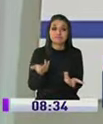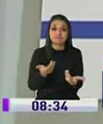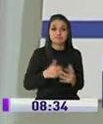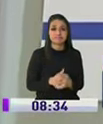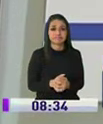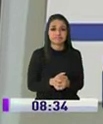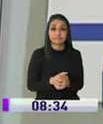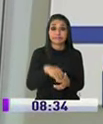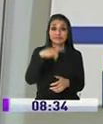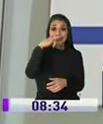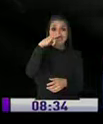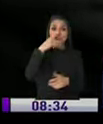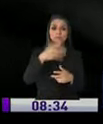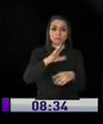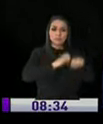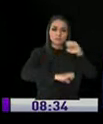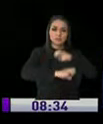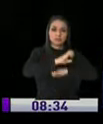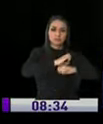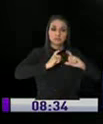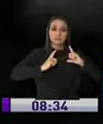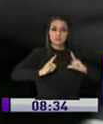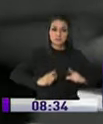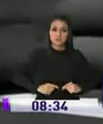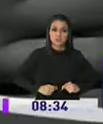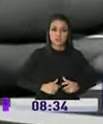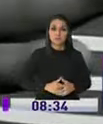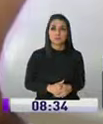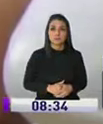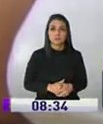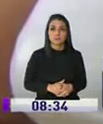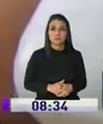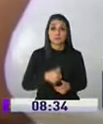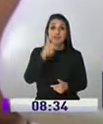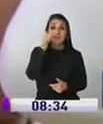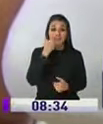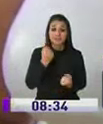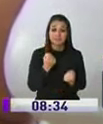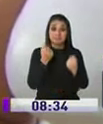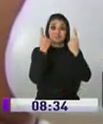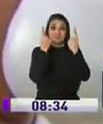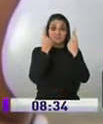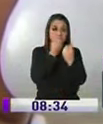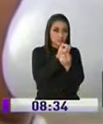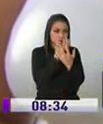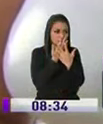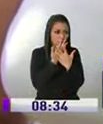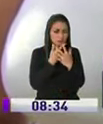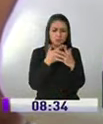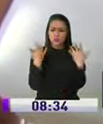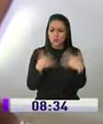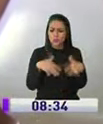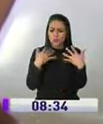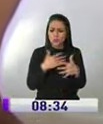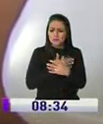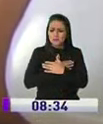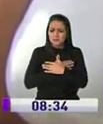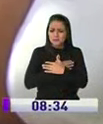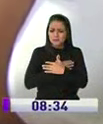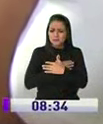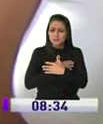realizaron diversas valoraciones médicas. Así me enteré ayer. Créeme lo que no he comido. No me